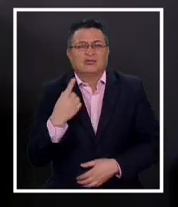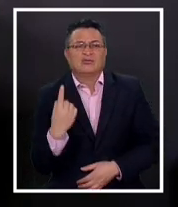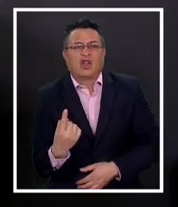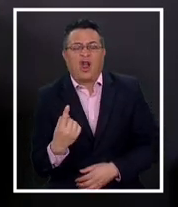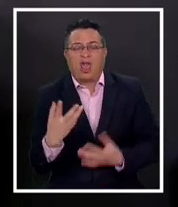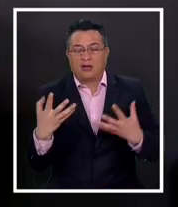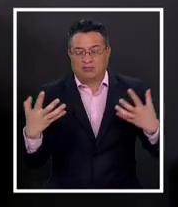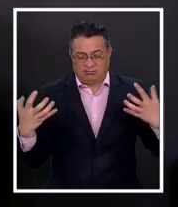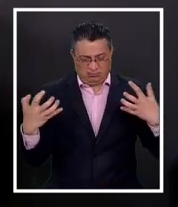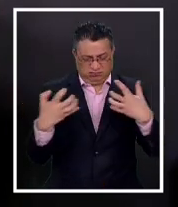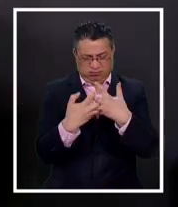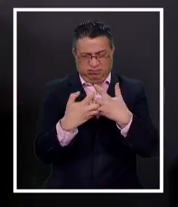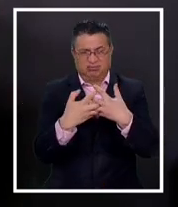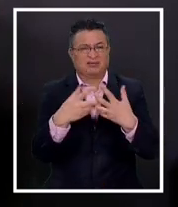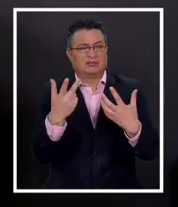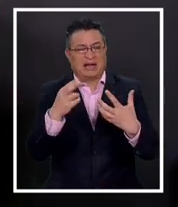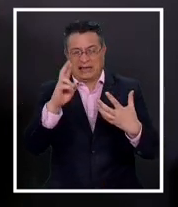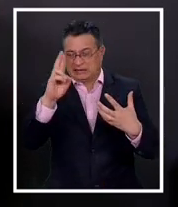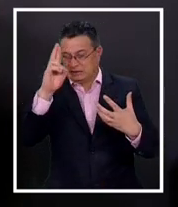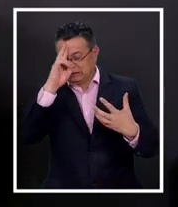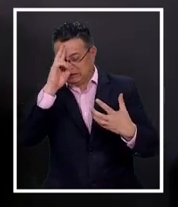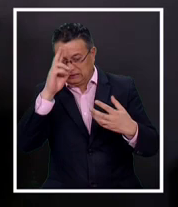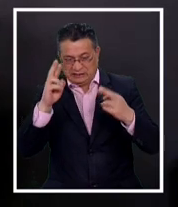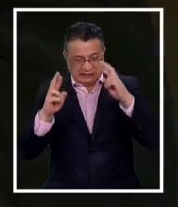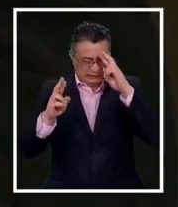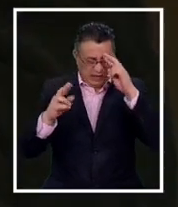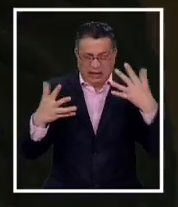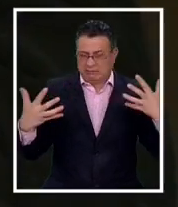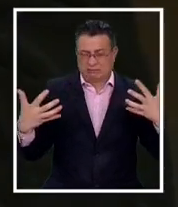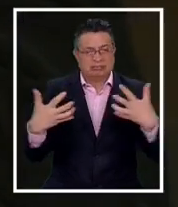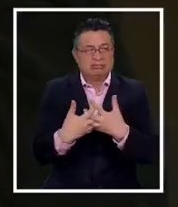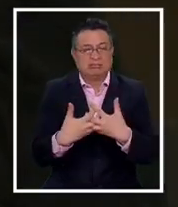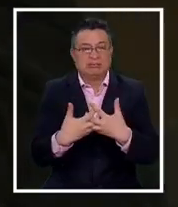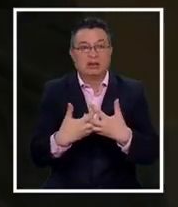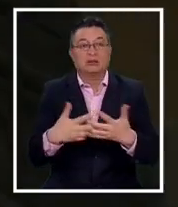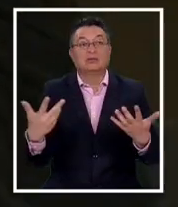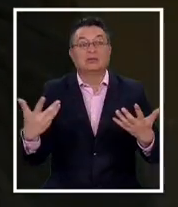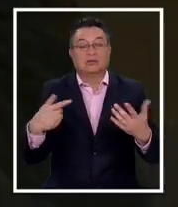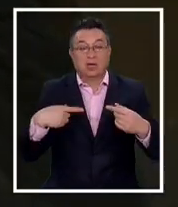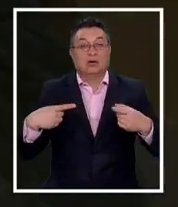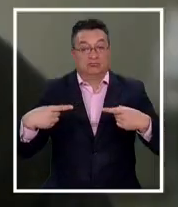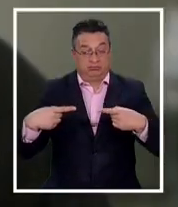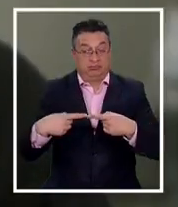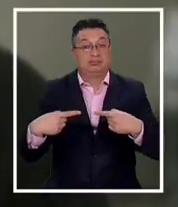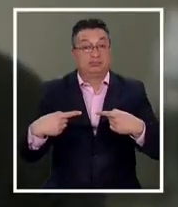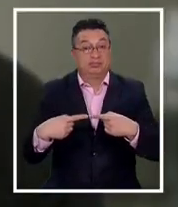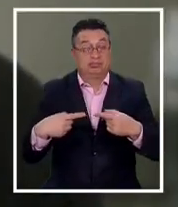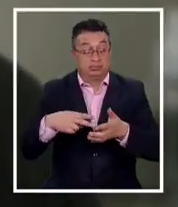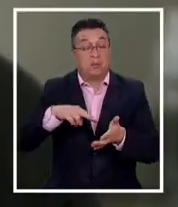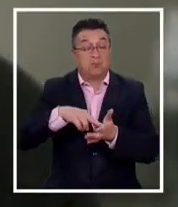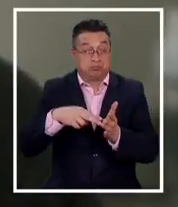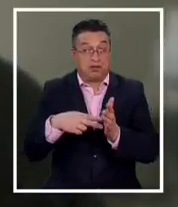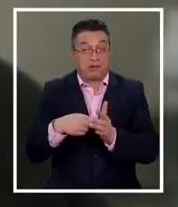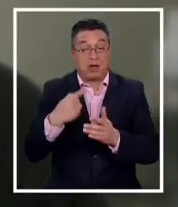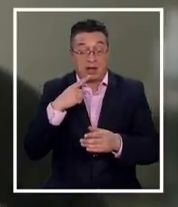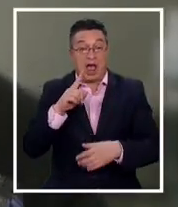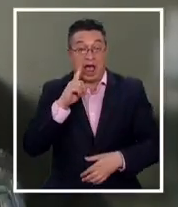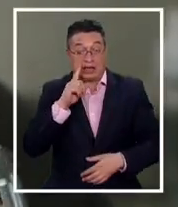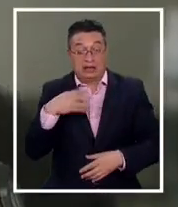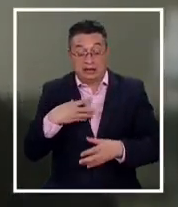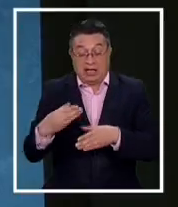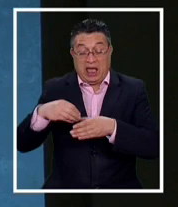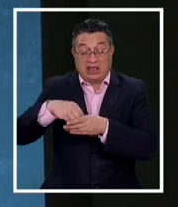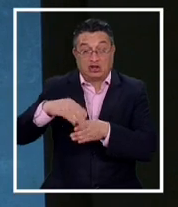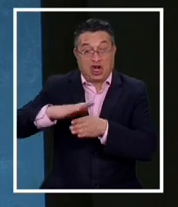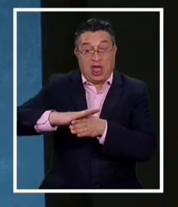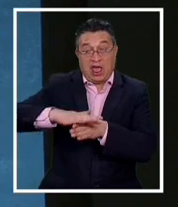dos experiencias que parecieran como que se oponen. El rompimiento, el quiebre o las dificultades que yo puedo tener en ese